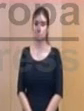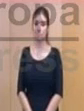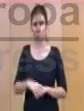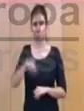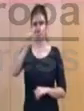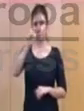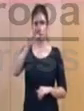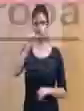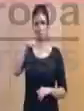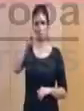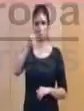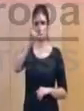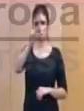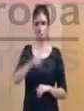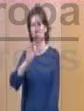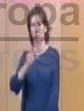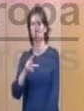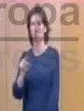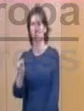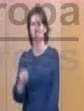Aragonesista.